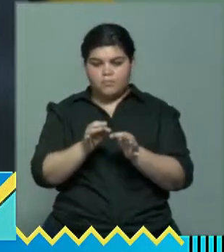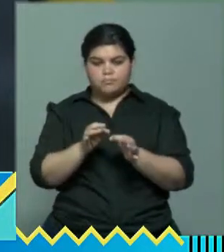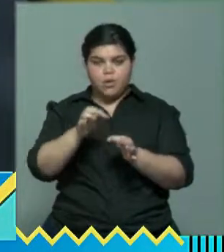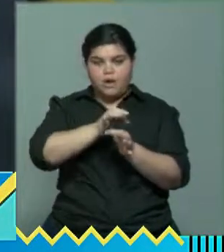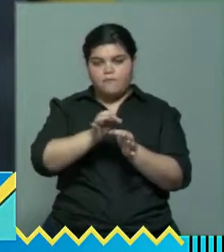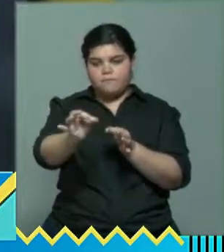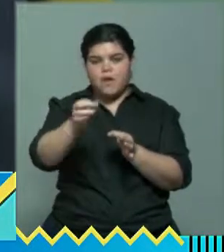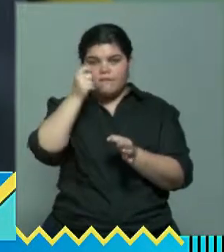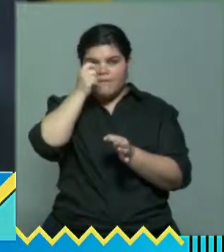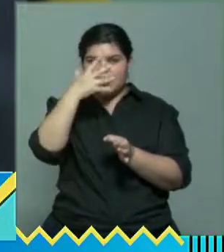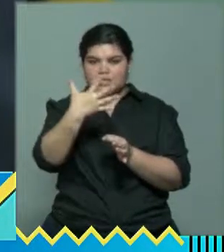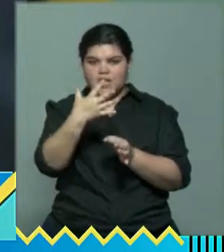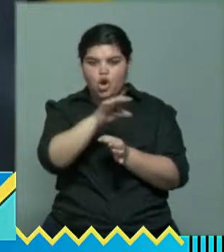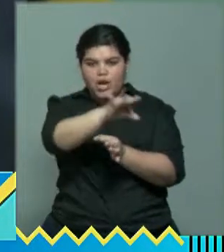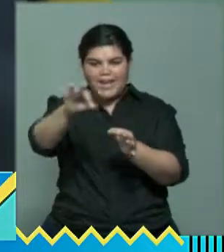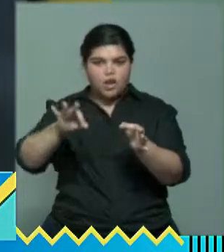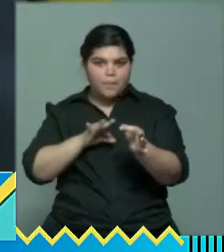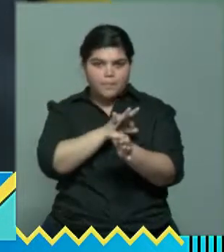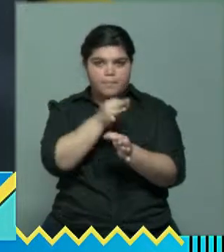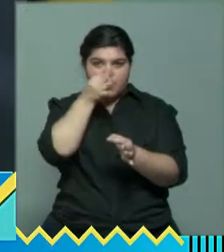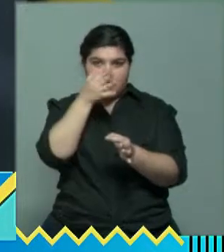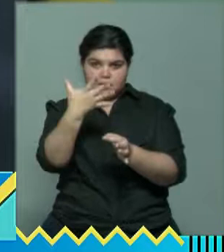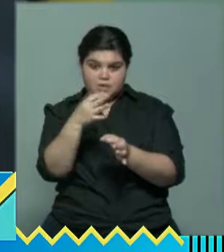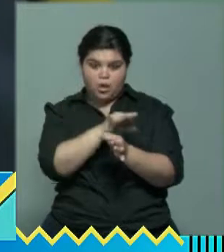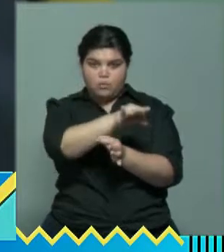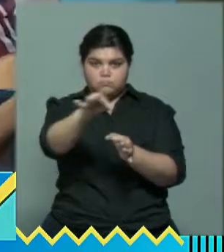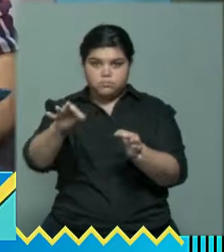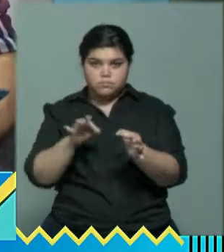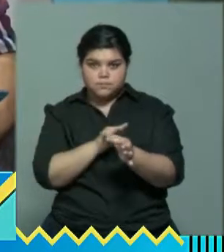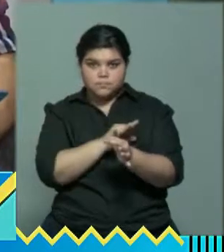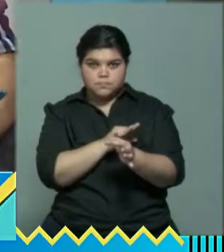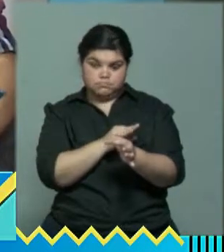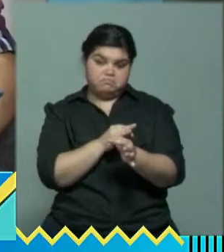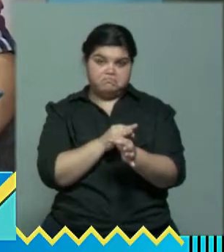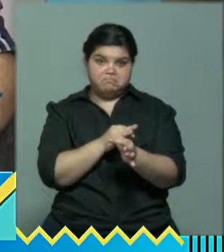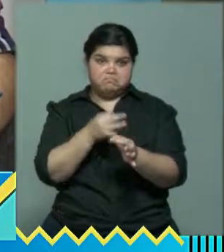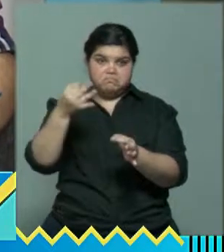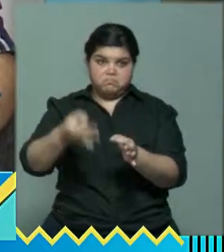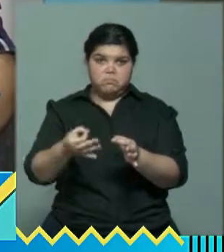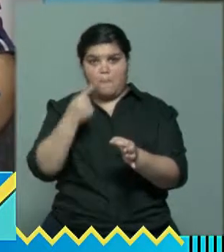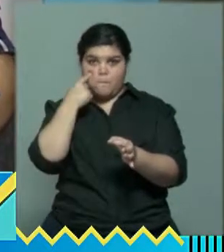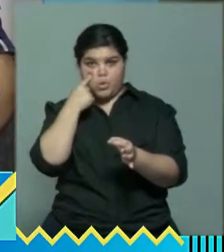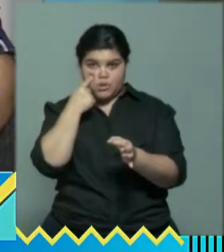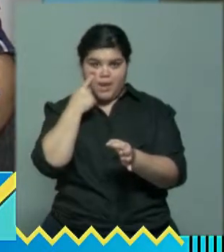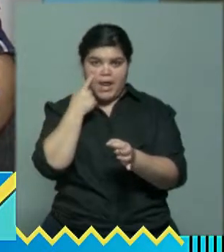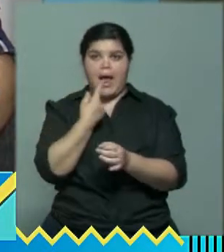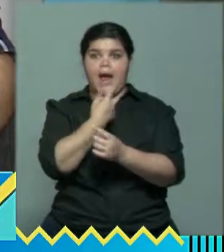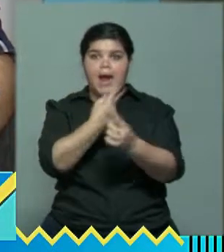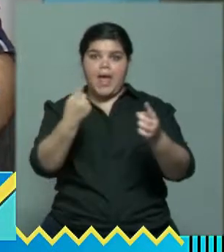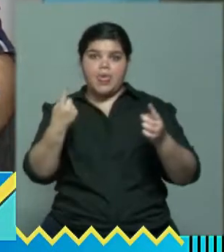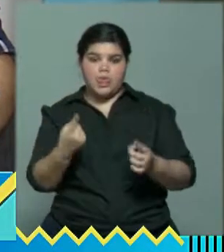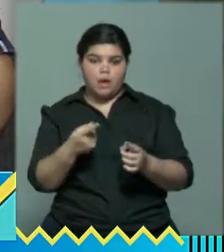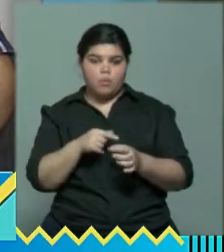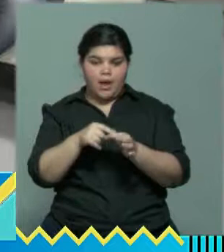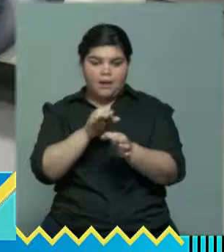sobre todo para los departamentos que tienen distritos alejados. Entonces, los municipios que vean esa condición van a